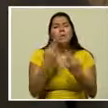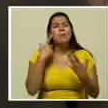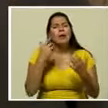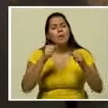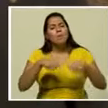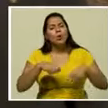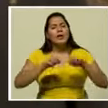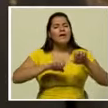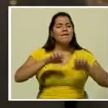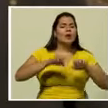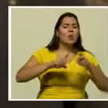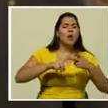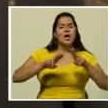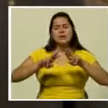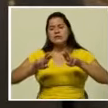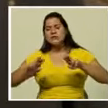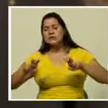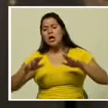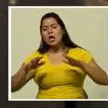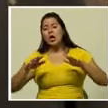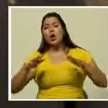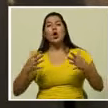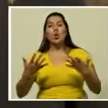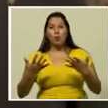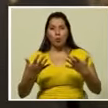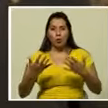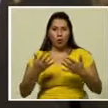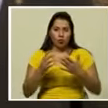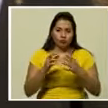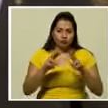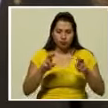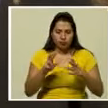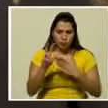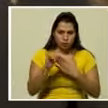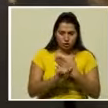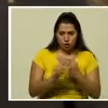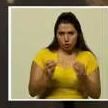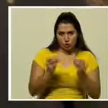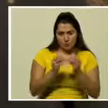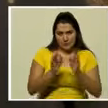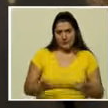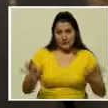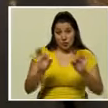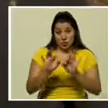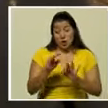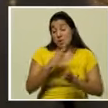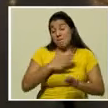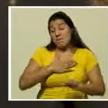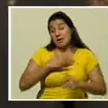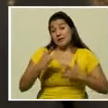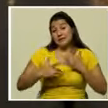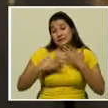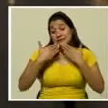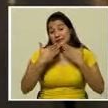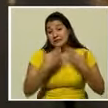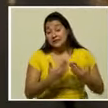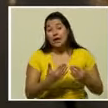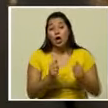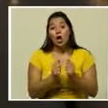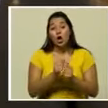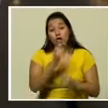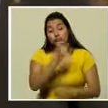y analizar el estado de esas relaciones y los proyectos más importantes, y me siento muy agradecido con